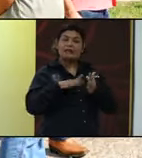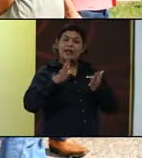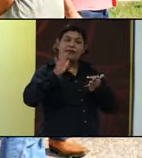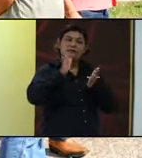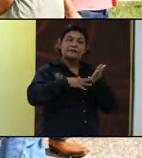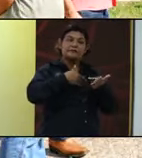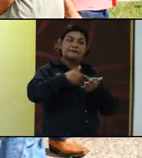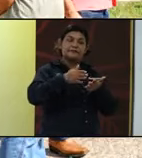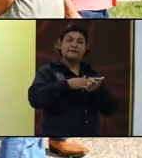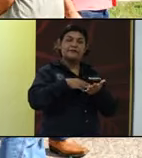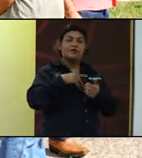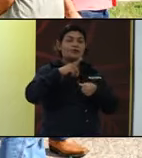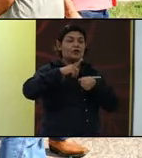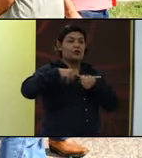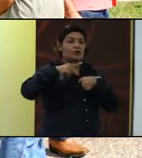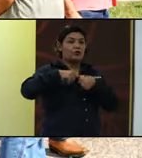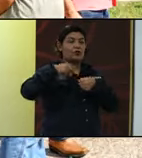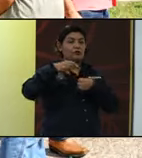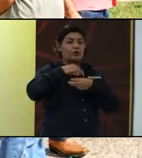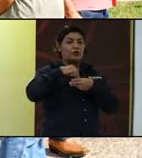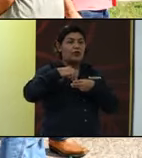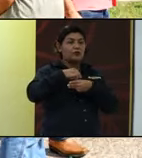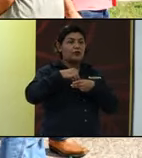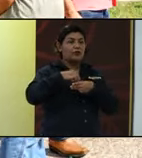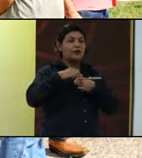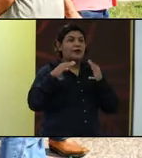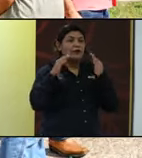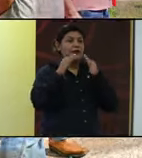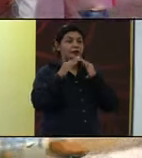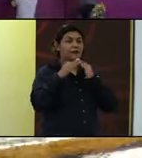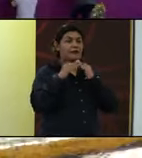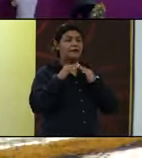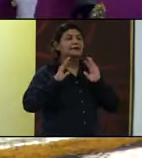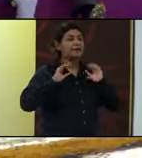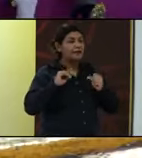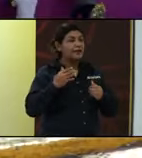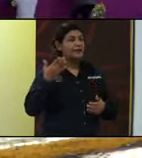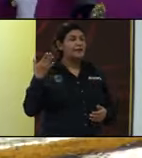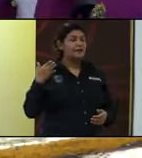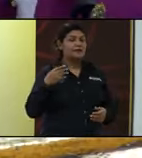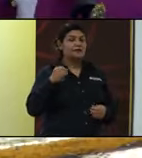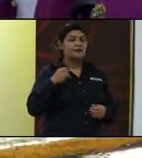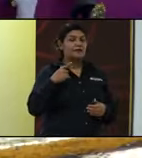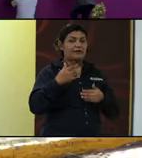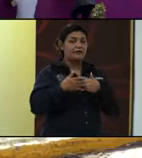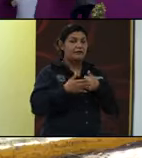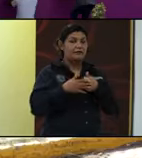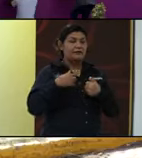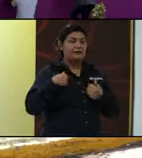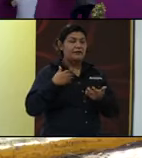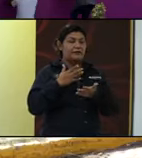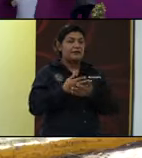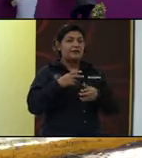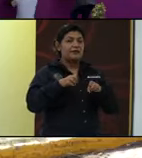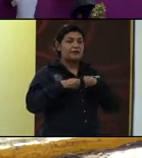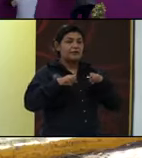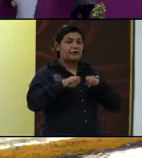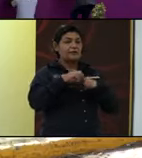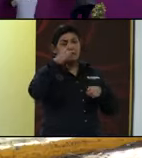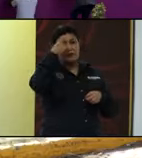los colores de la Casa Violeta. Hoy, en un momento más, vamos a invitar a Diana Luz y a su equipo para